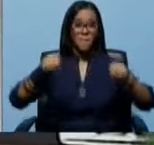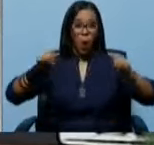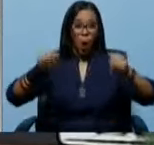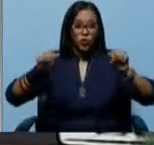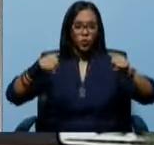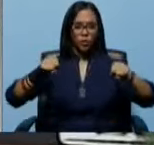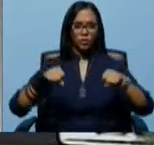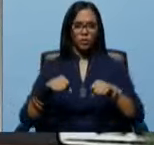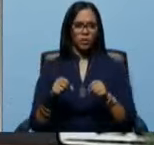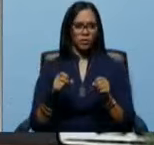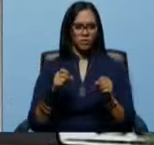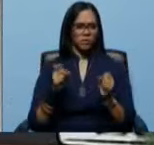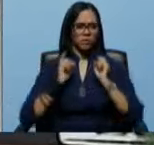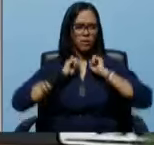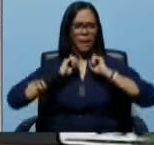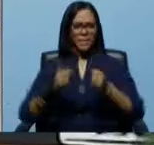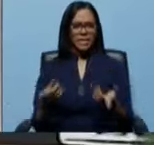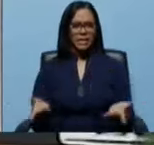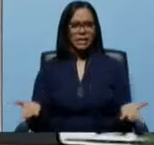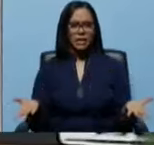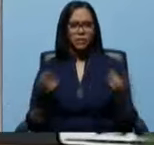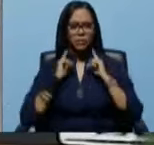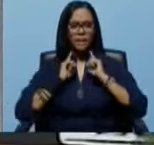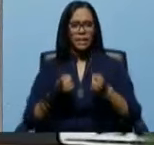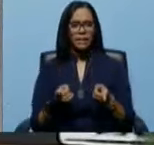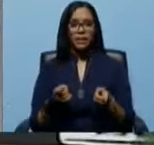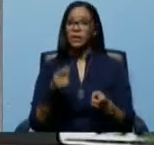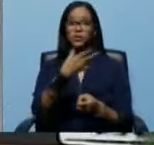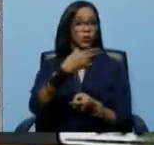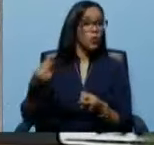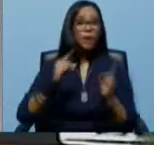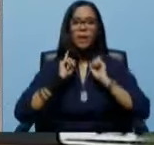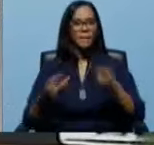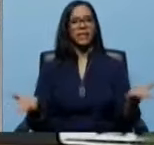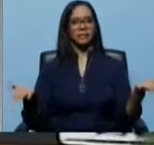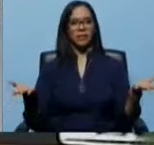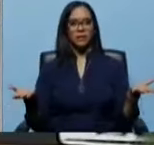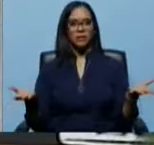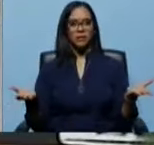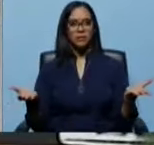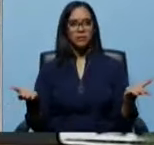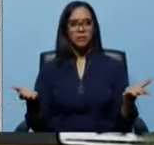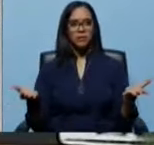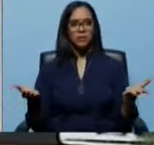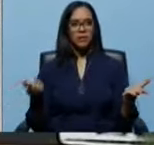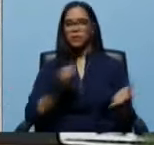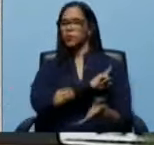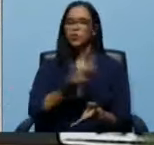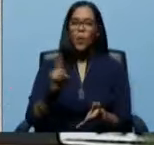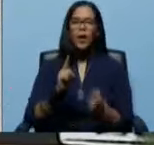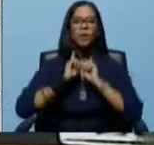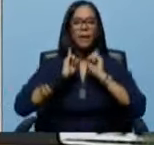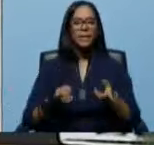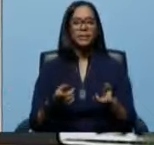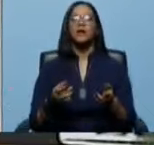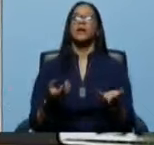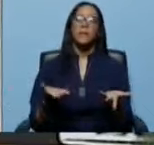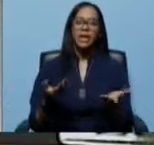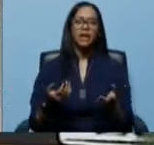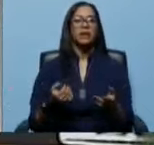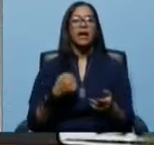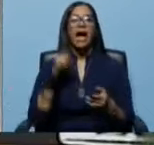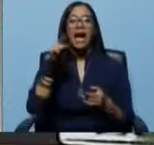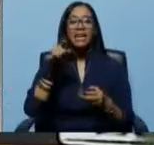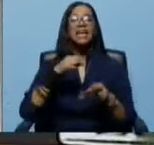Una pista, pues. Una pista. Eso no es ninguna pista, ¿vale? Eso no es ninguna pista. Mire, desafortunadamente por